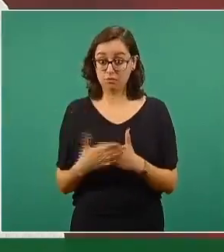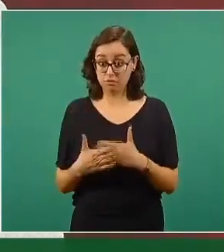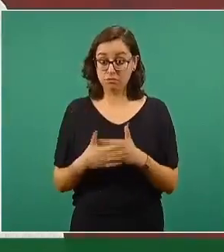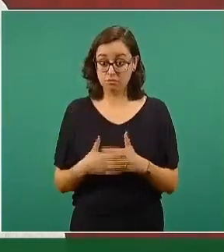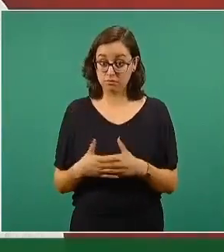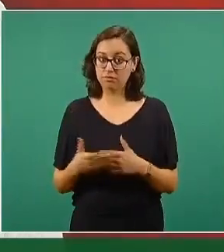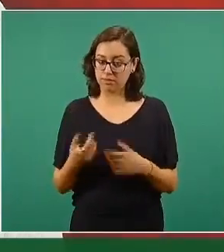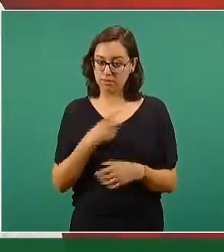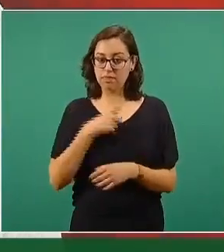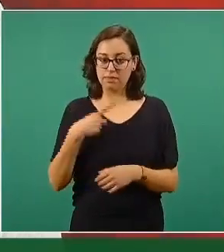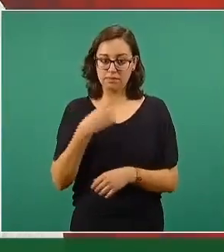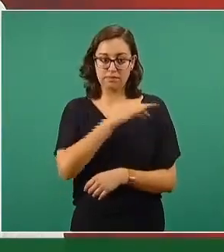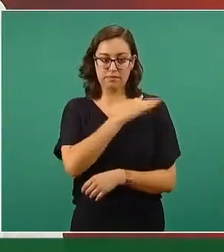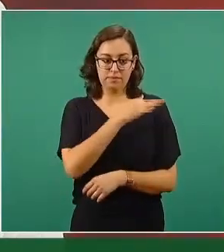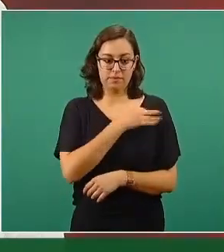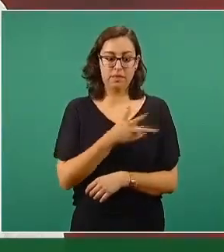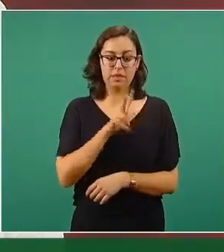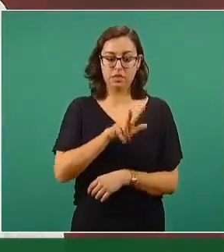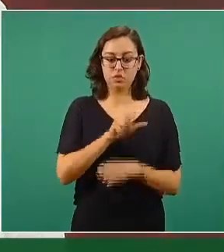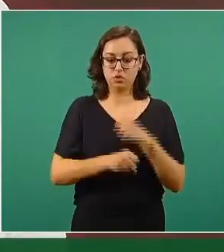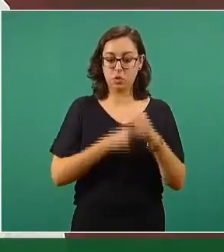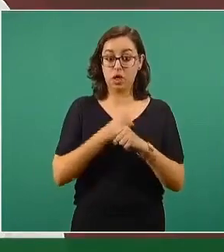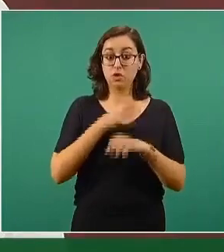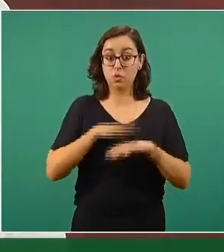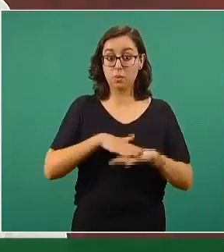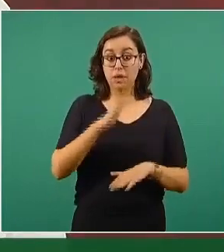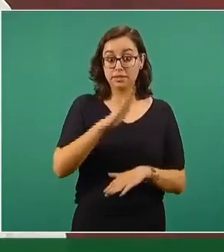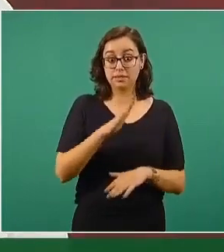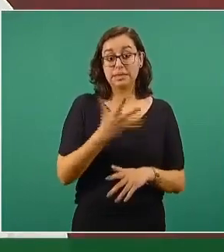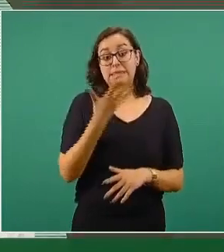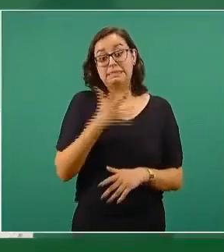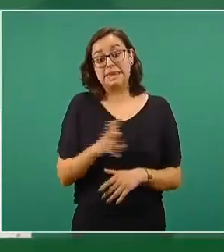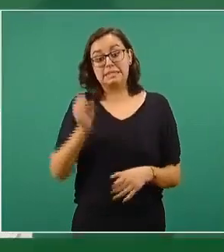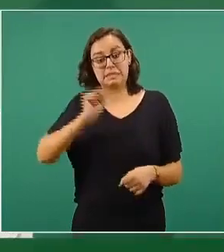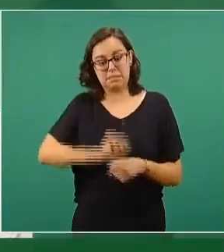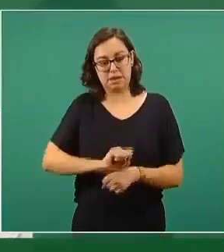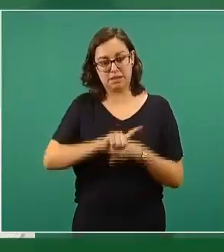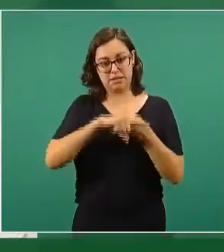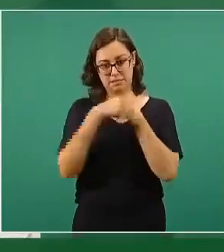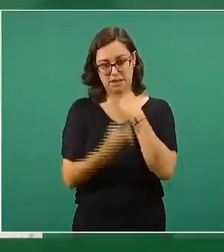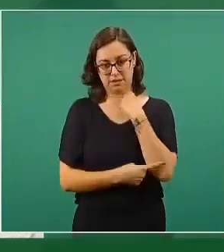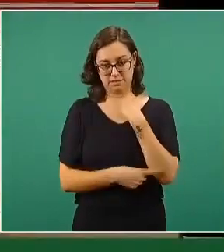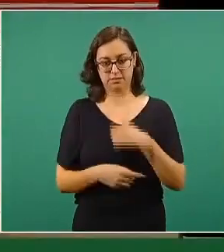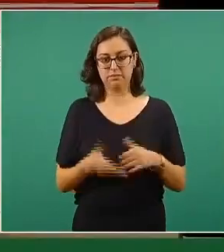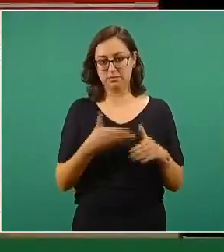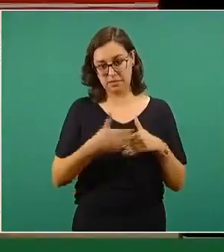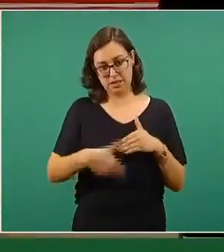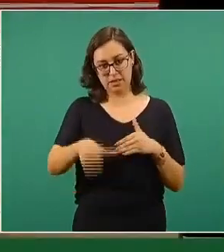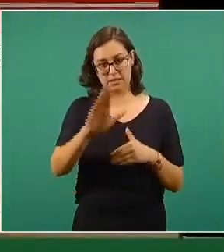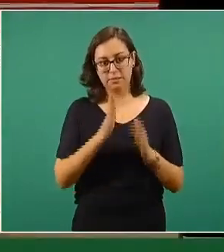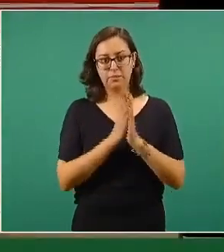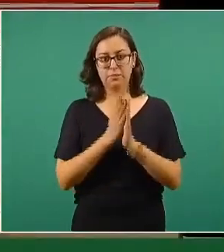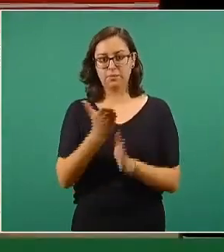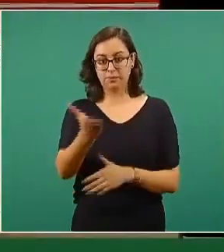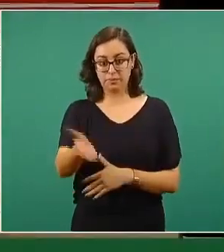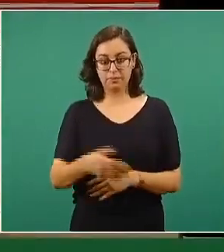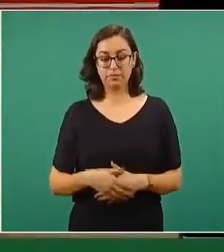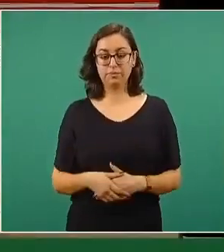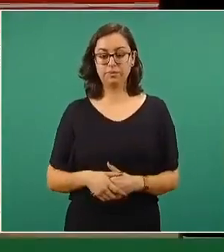que se vacunen si tienen 18 o más años de edad y 10 o más semanas de embarazo. Muchas gracias. Por favor, la